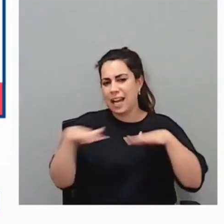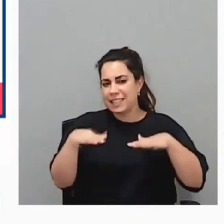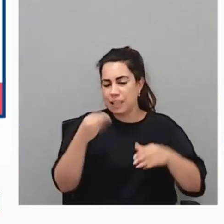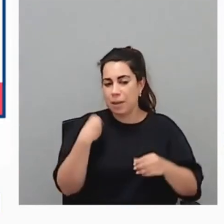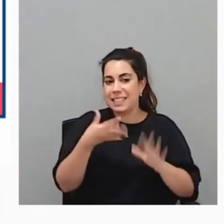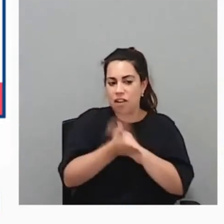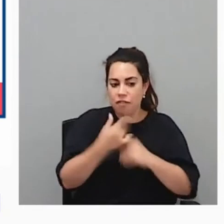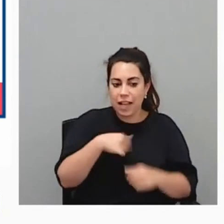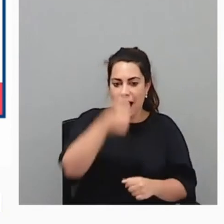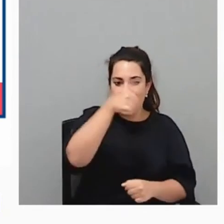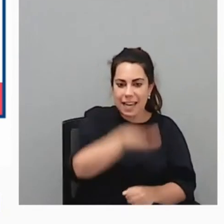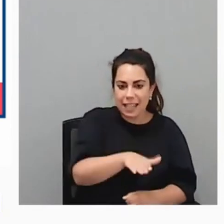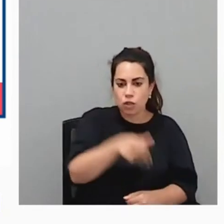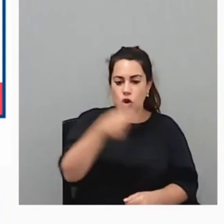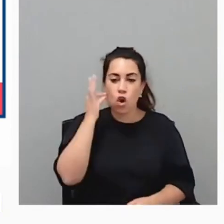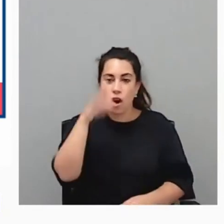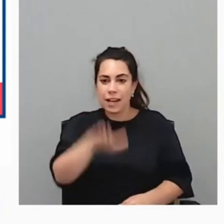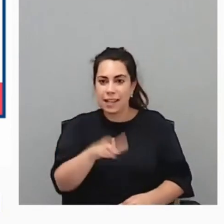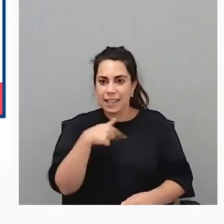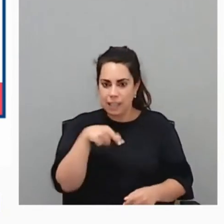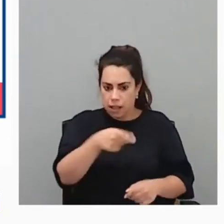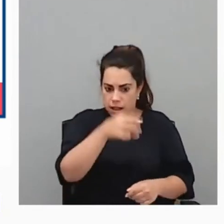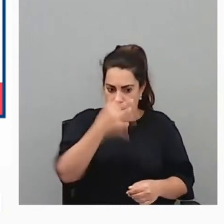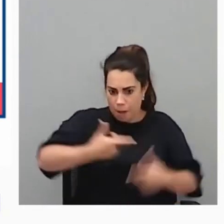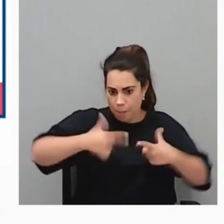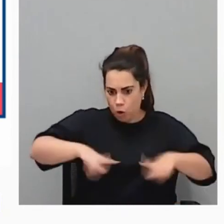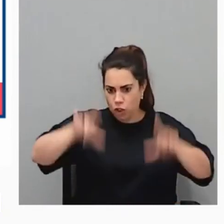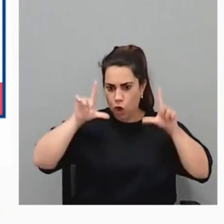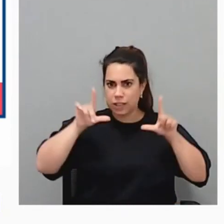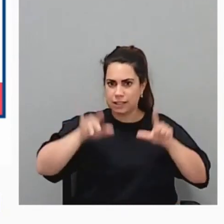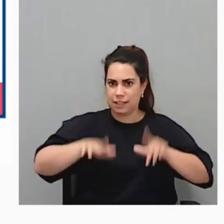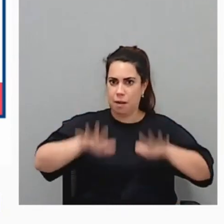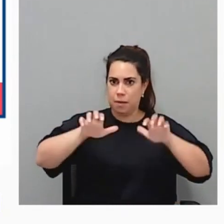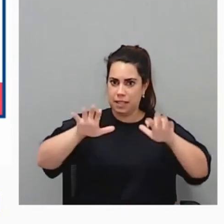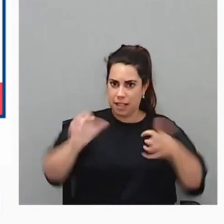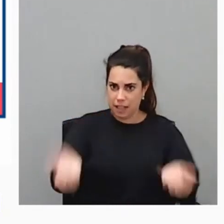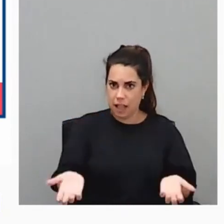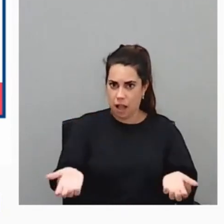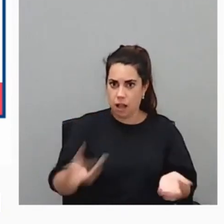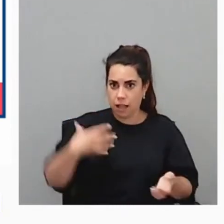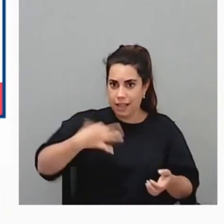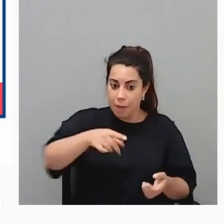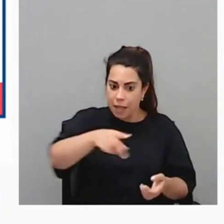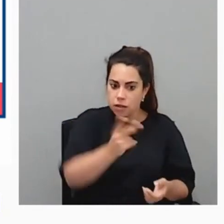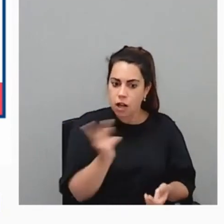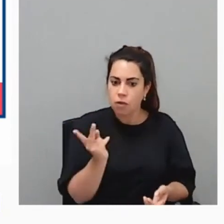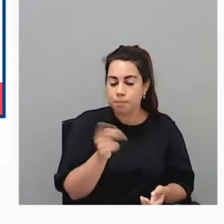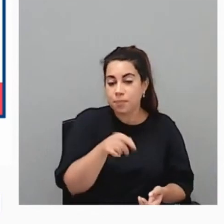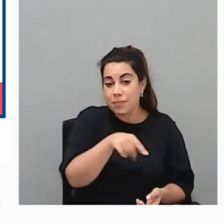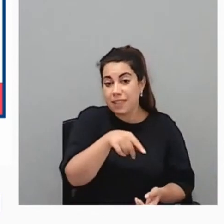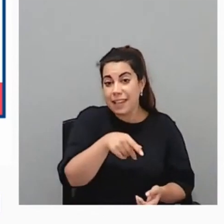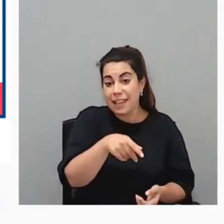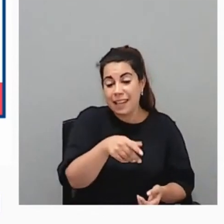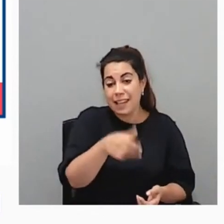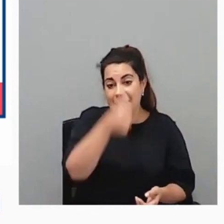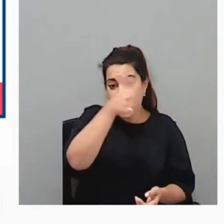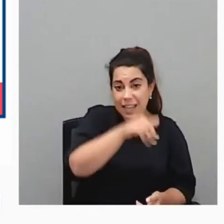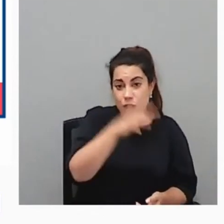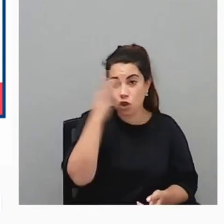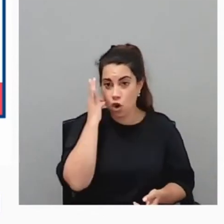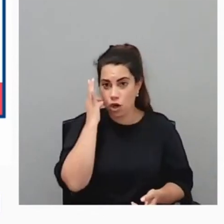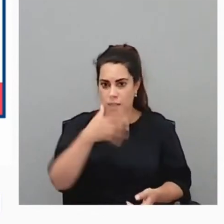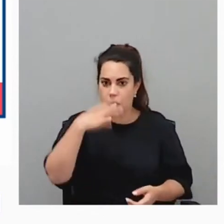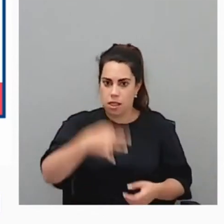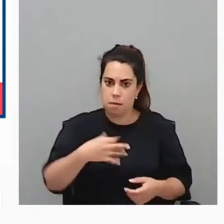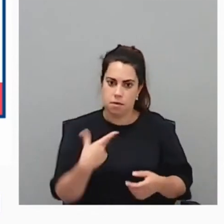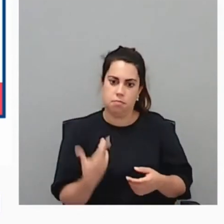sea protagonista de su aprendizaje, que sean ellos quienes implementen estas herramientas que ahora os voy a ir contando y que aprendan a aprender,